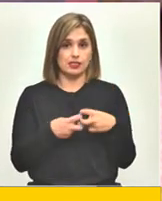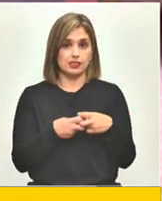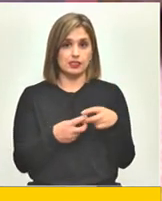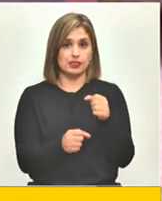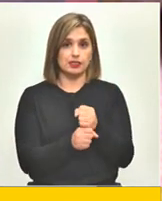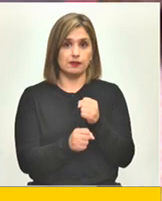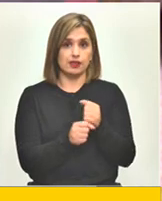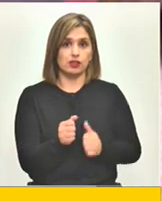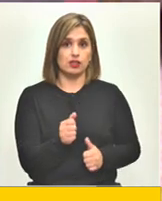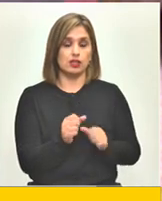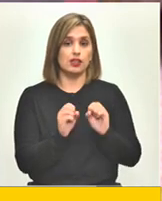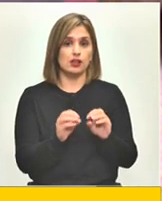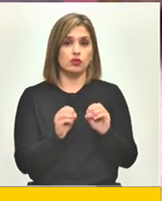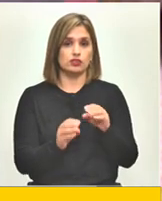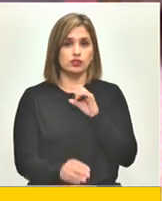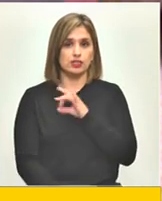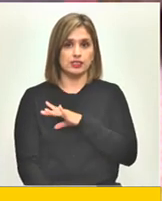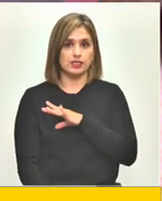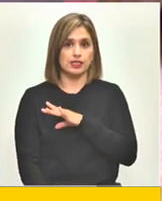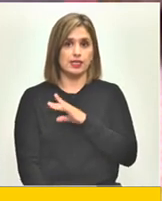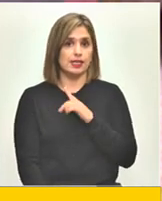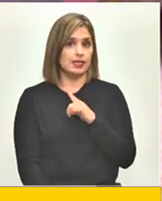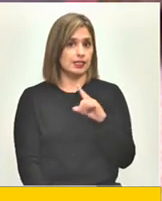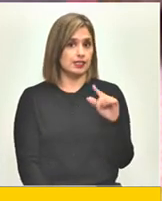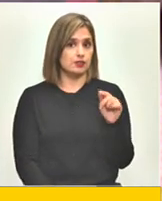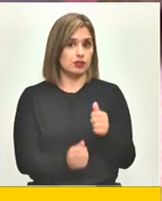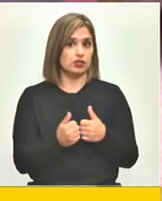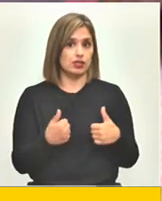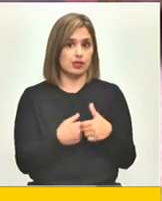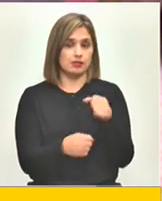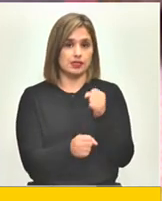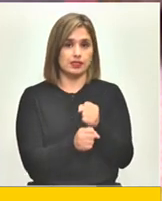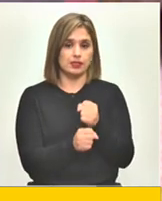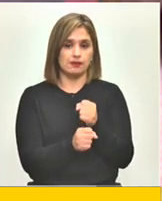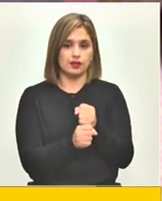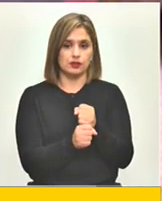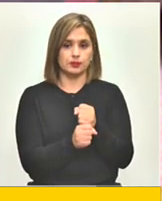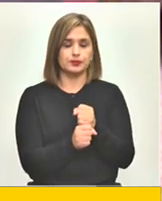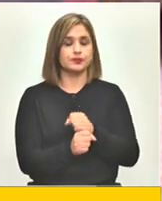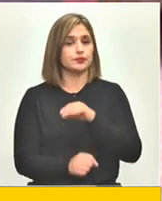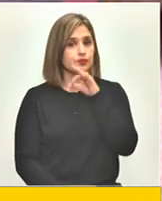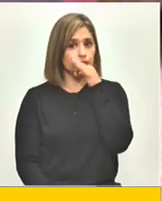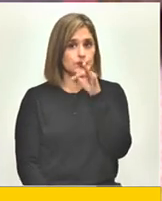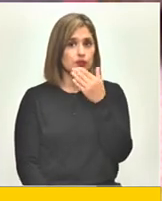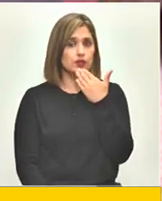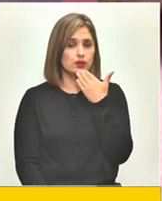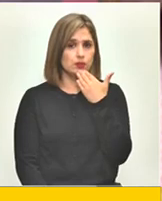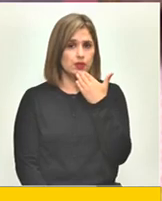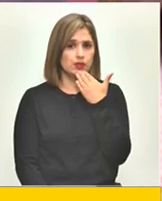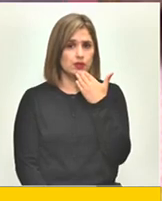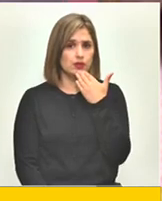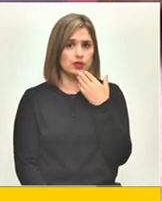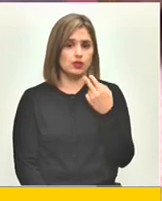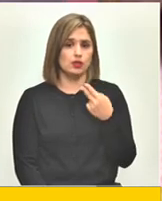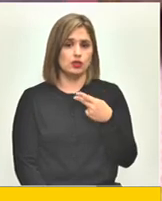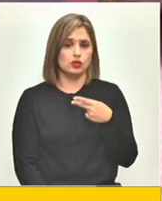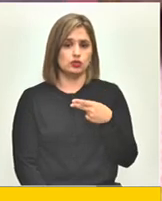de la educación de chile que se retiraron de esta mesa de trabajo señalando también su